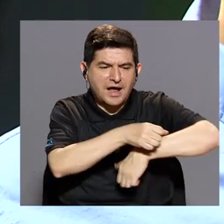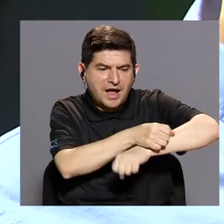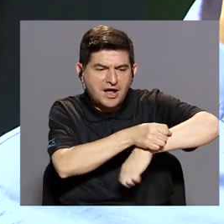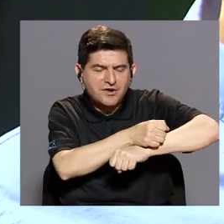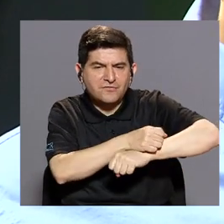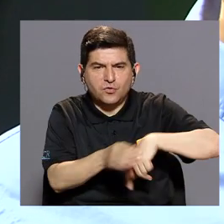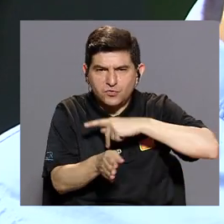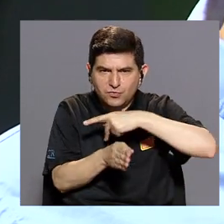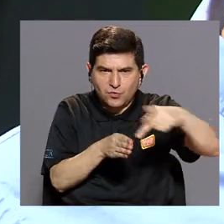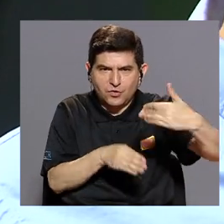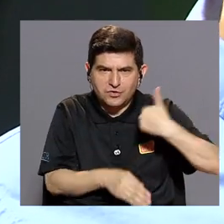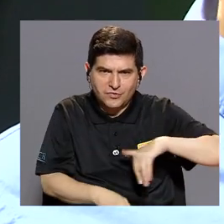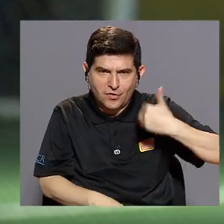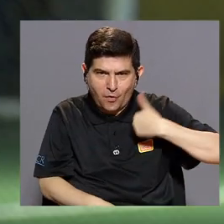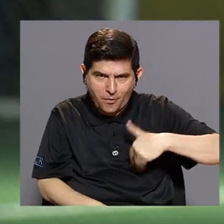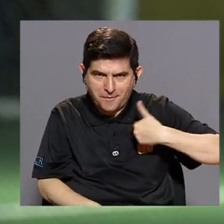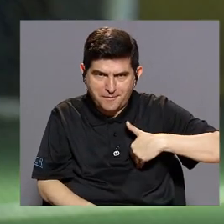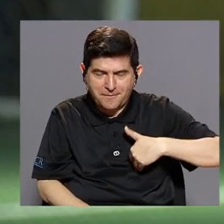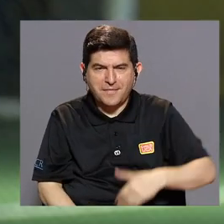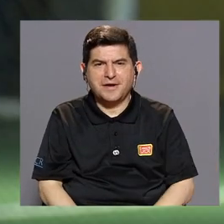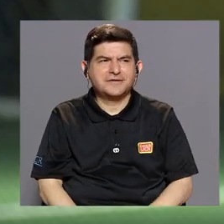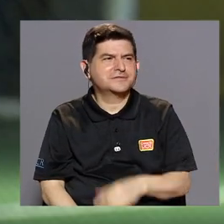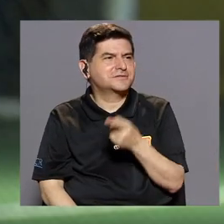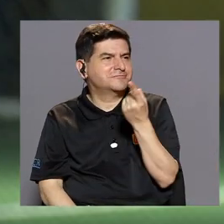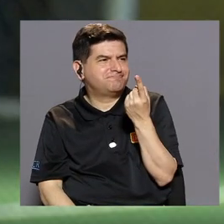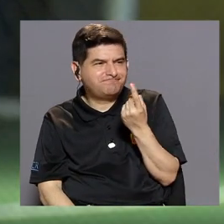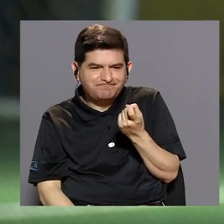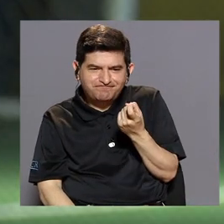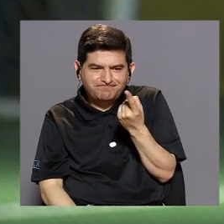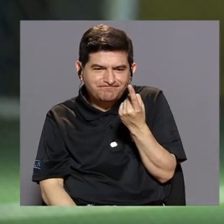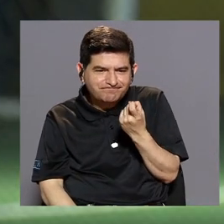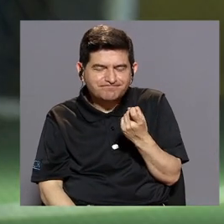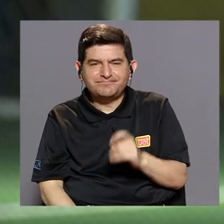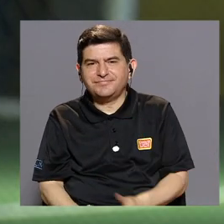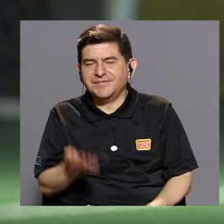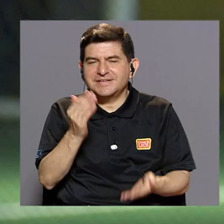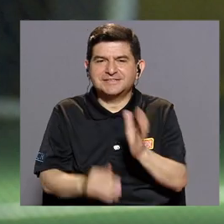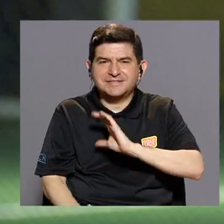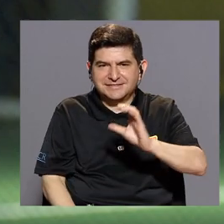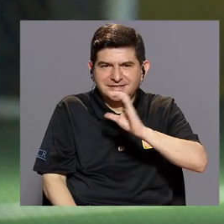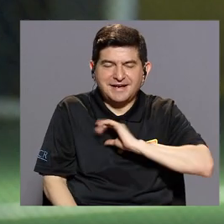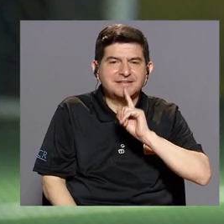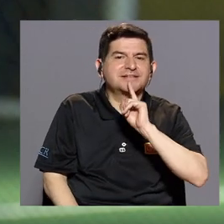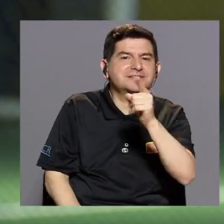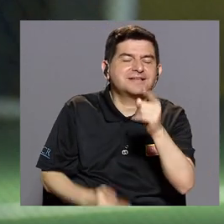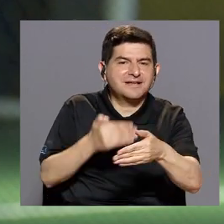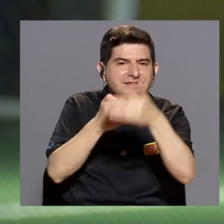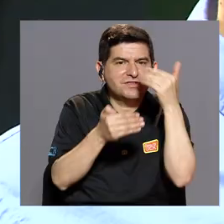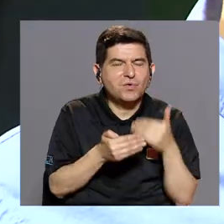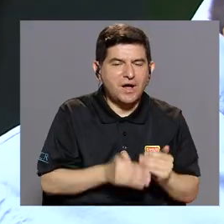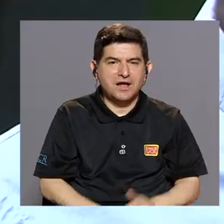fútbol profesional de hombres, que carece mucho de condicionantes, como lo que usted